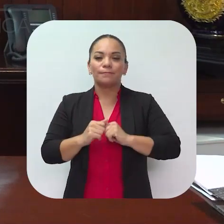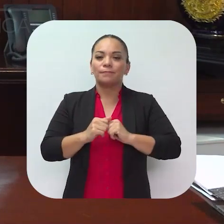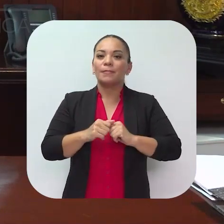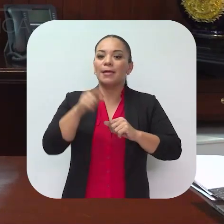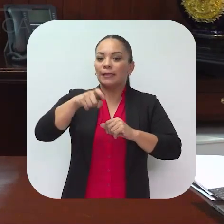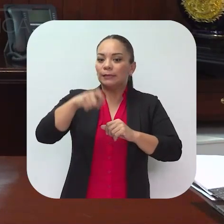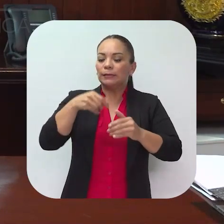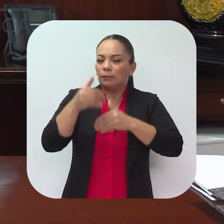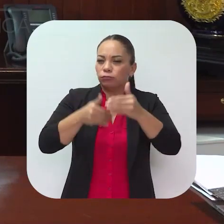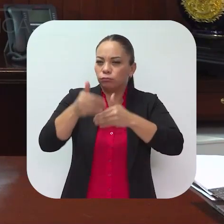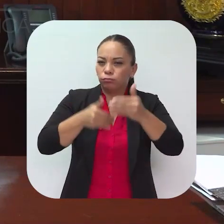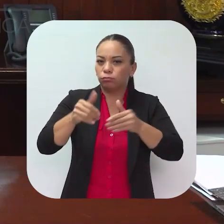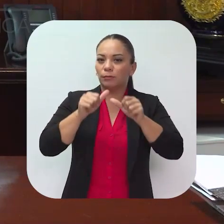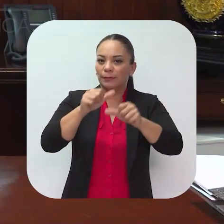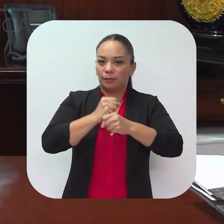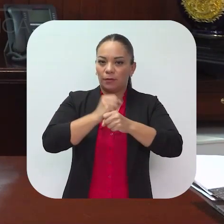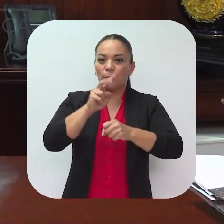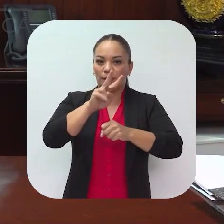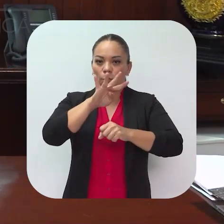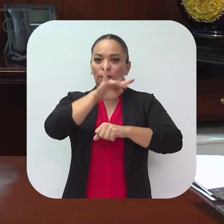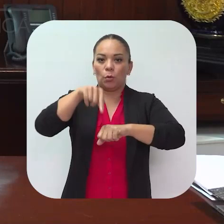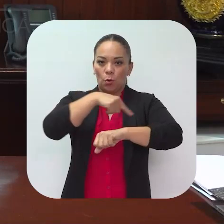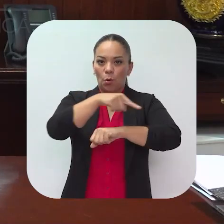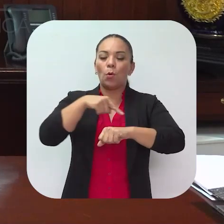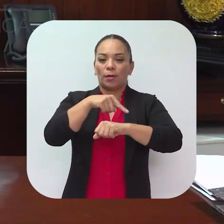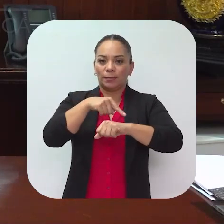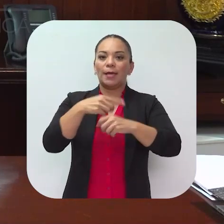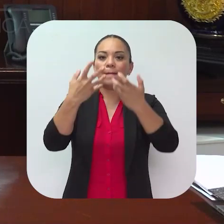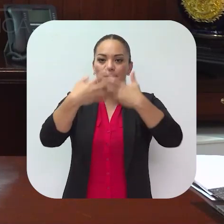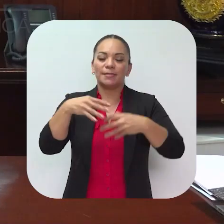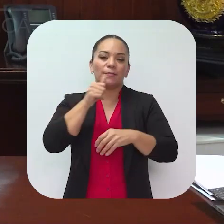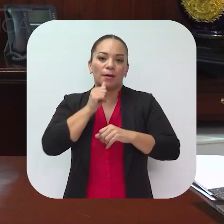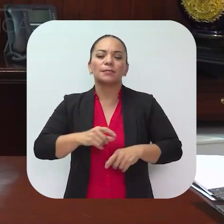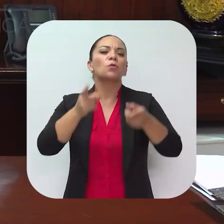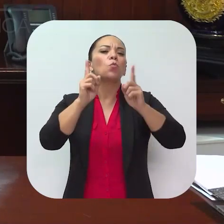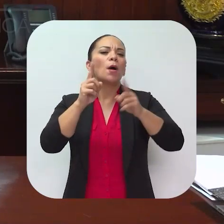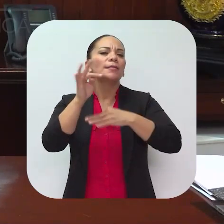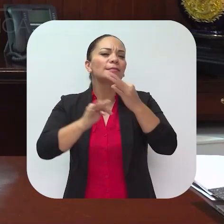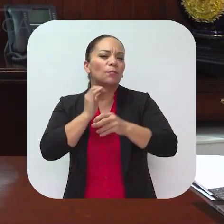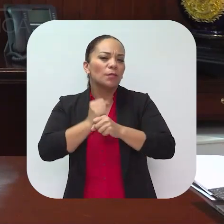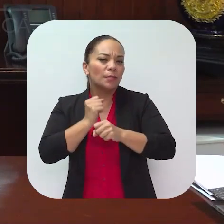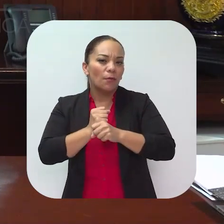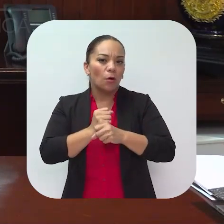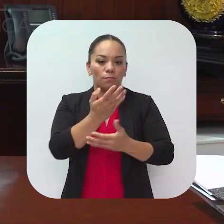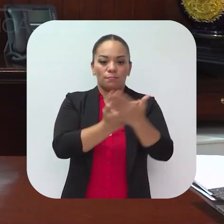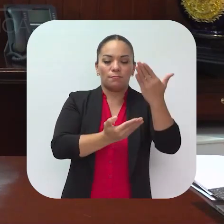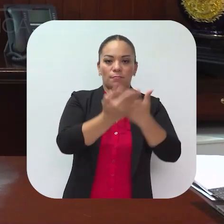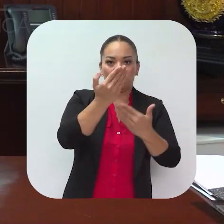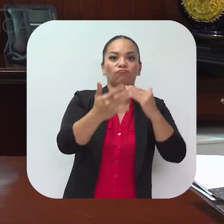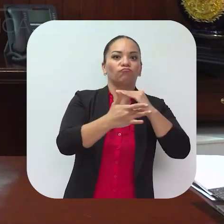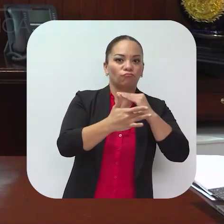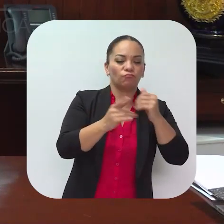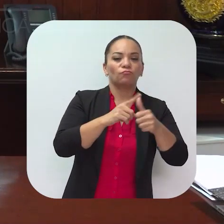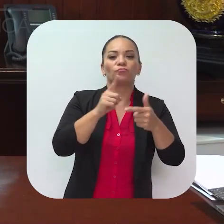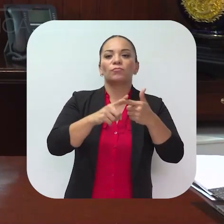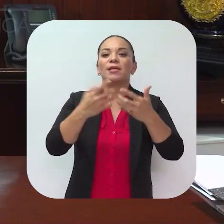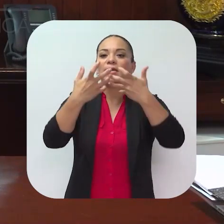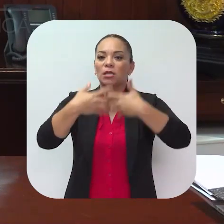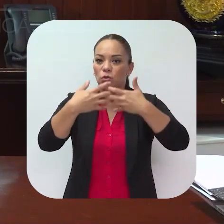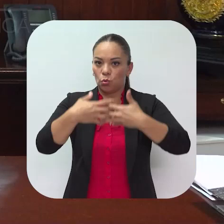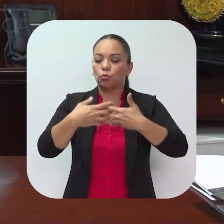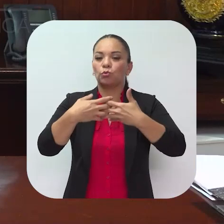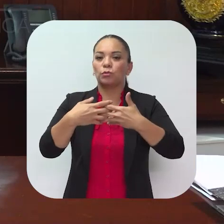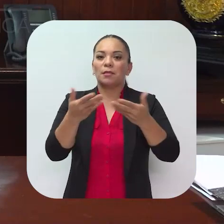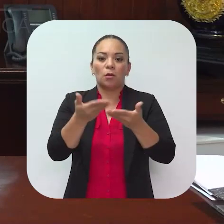impliquen procesos continuos e ininterrumpidos de 24 horas en el sector privado. ¿Cuáles son esas actividades?